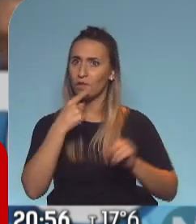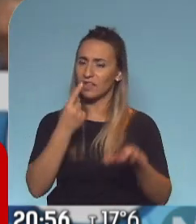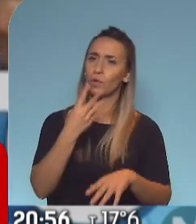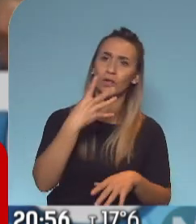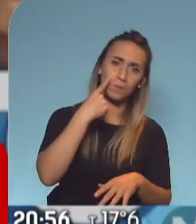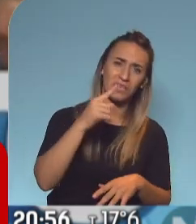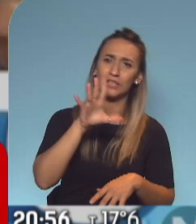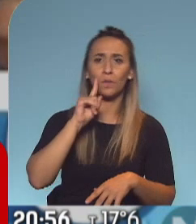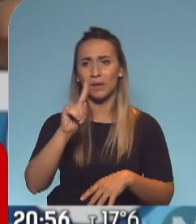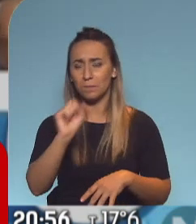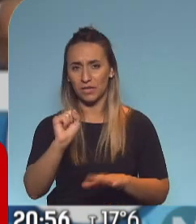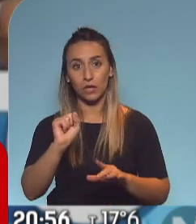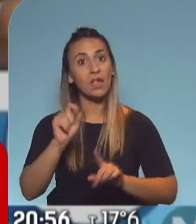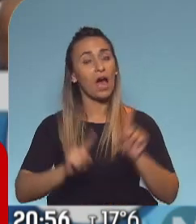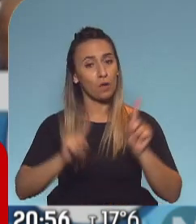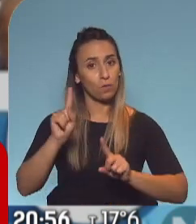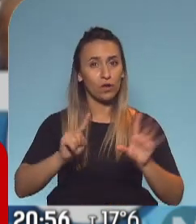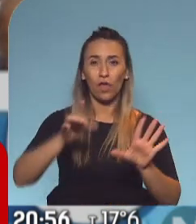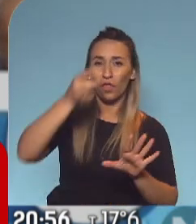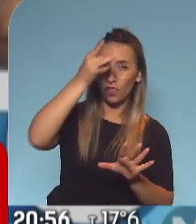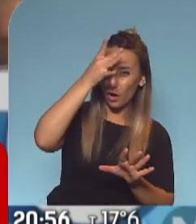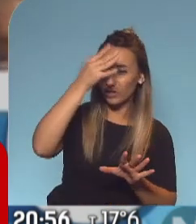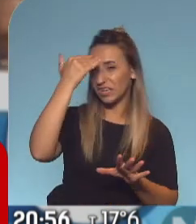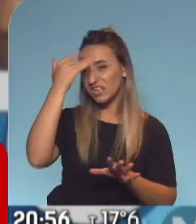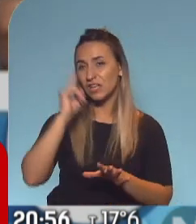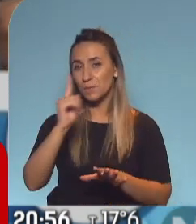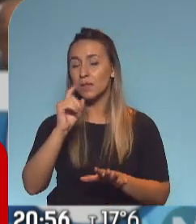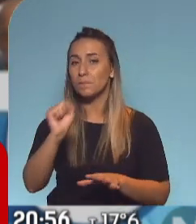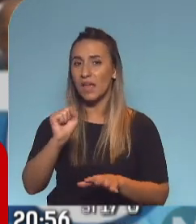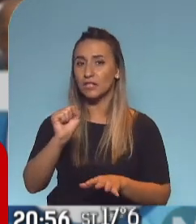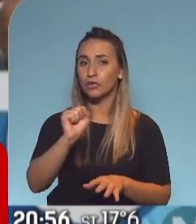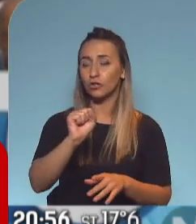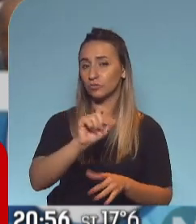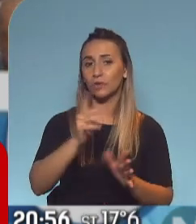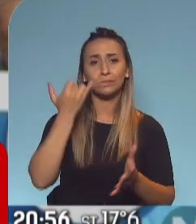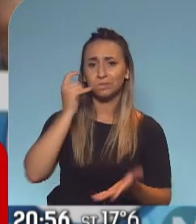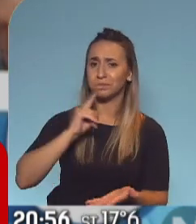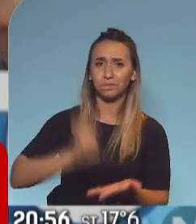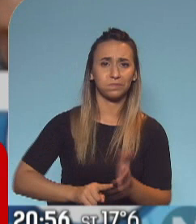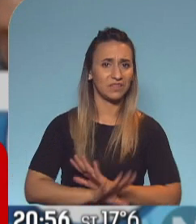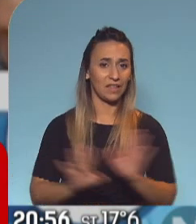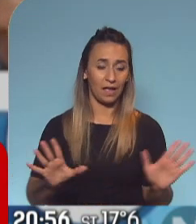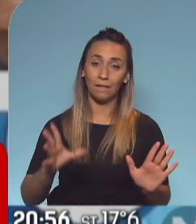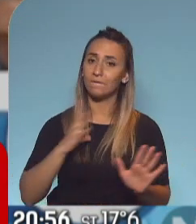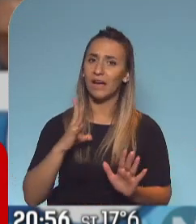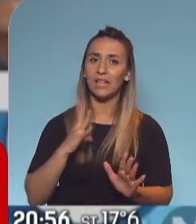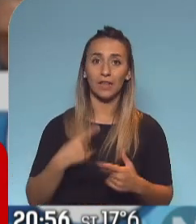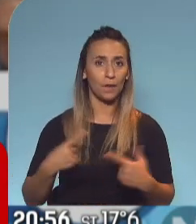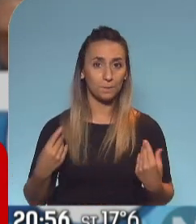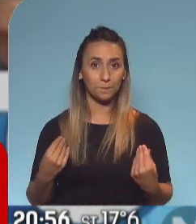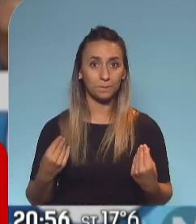cinco mil pesos y algunas de hasta que esté entre 12 y 15 mil pesos así que ya tenemos dictamen restaría ahora lo que